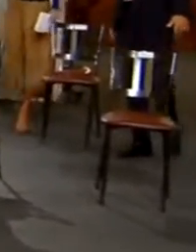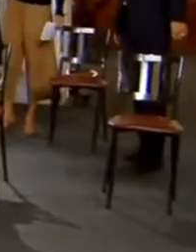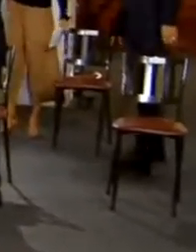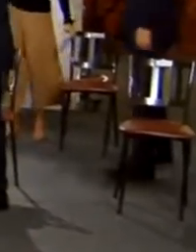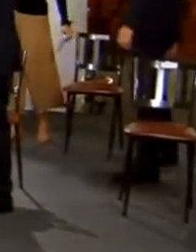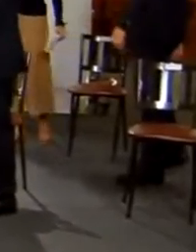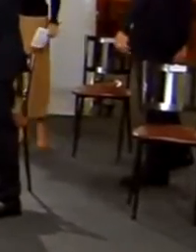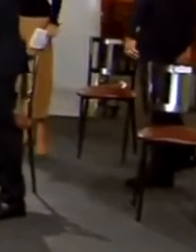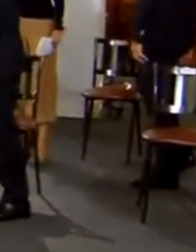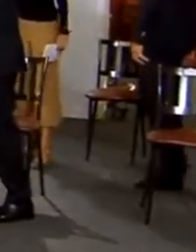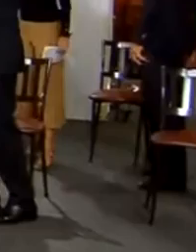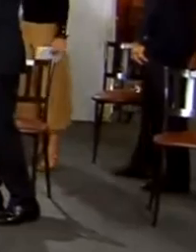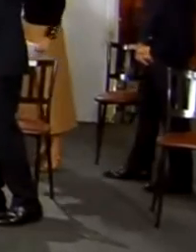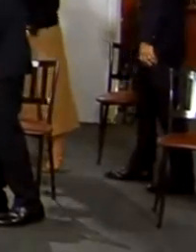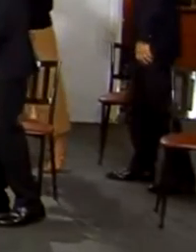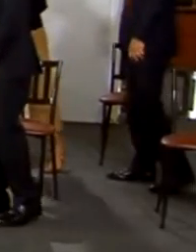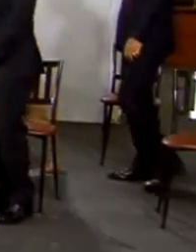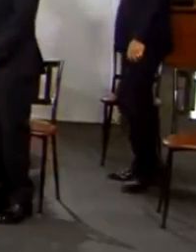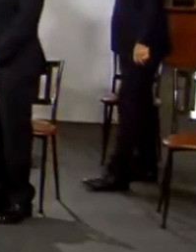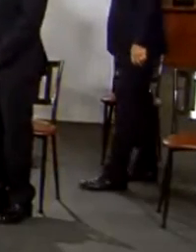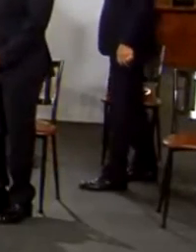Buenos días. Buenos días, presidente.